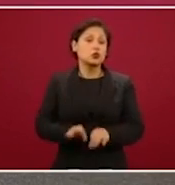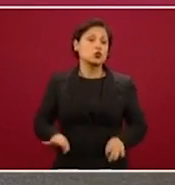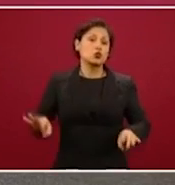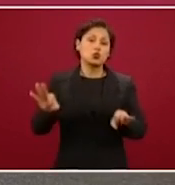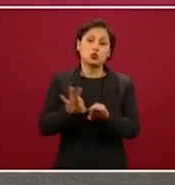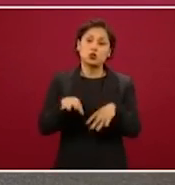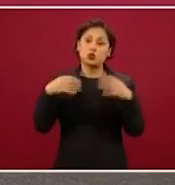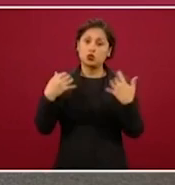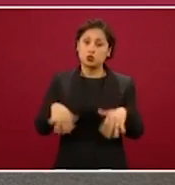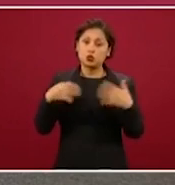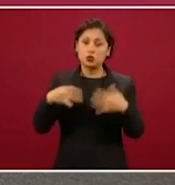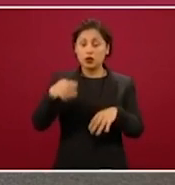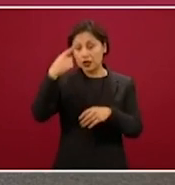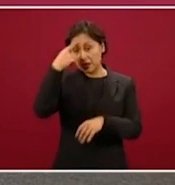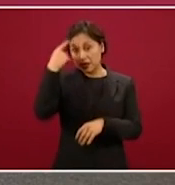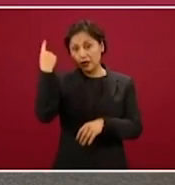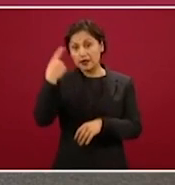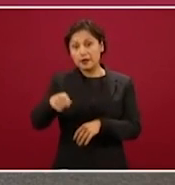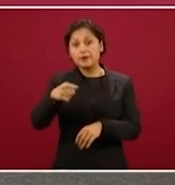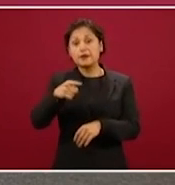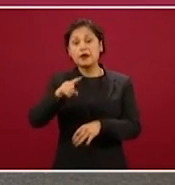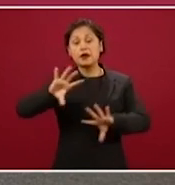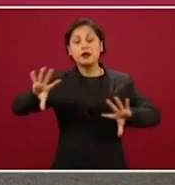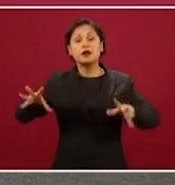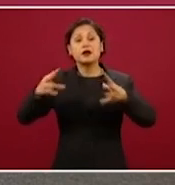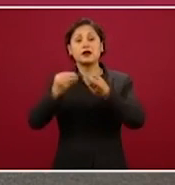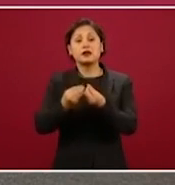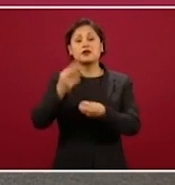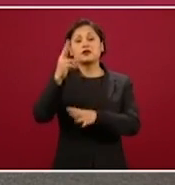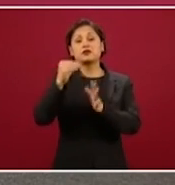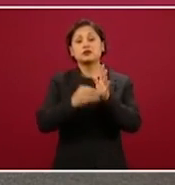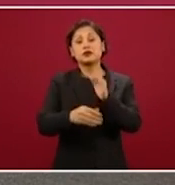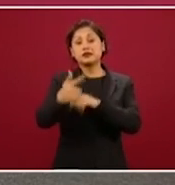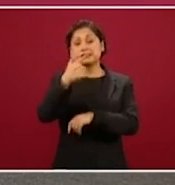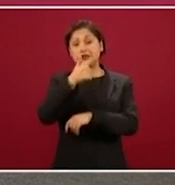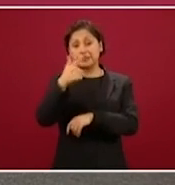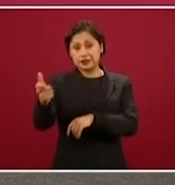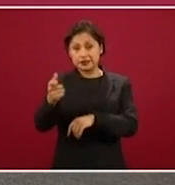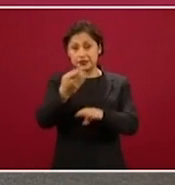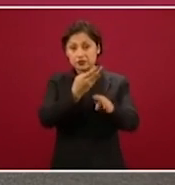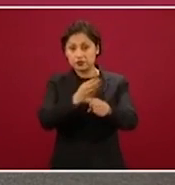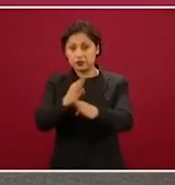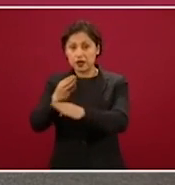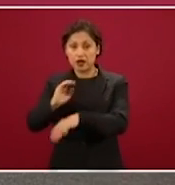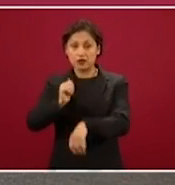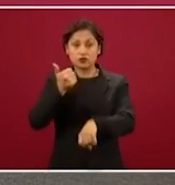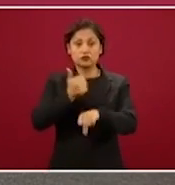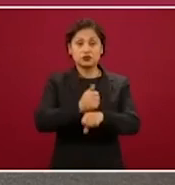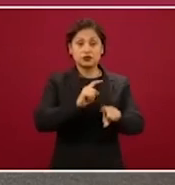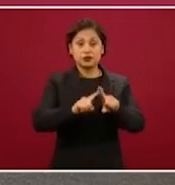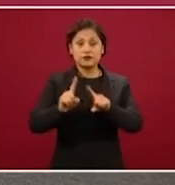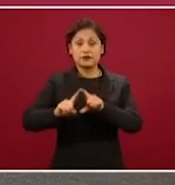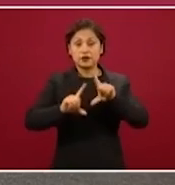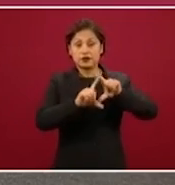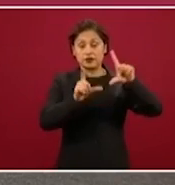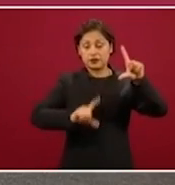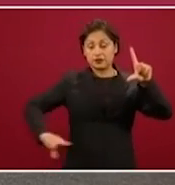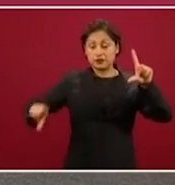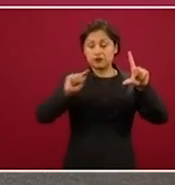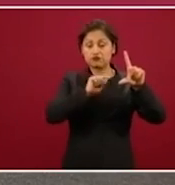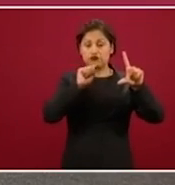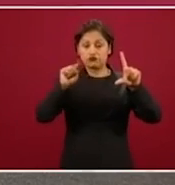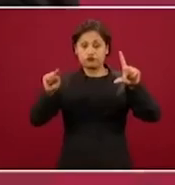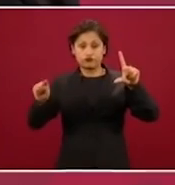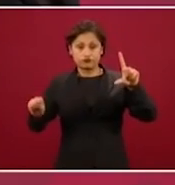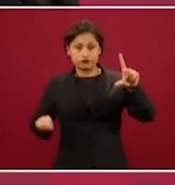el que tengamos los 2.700 bancos o sucursales del banco en las distintas